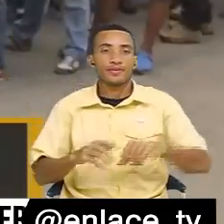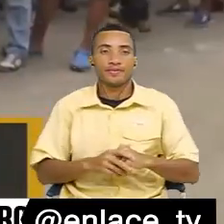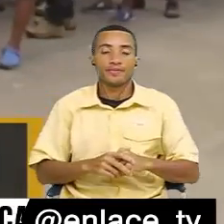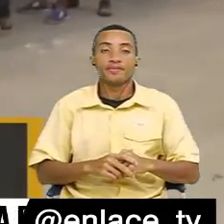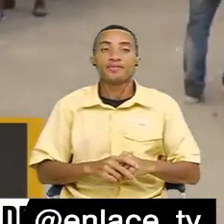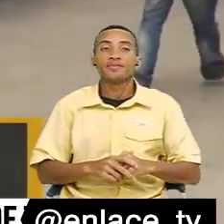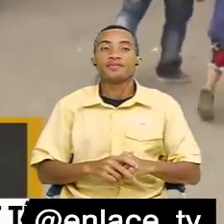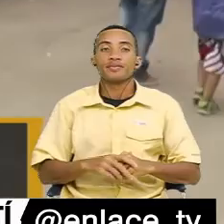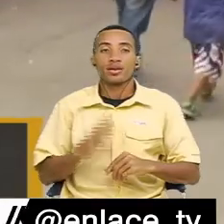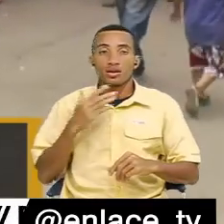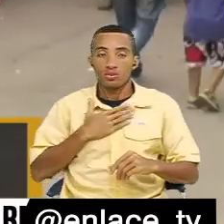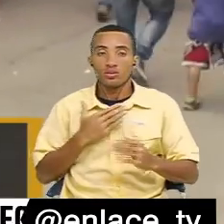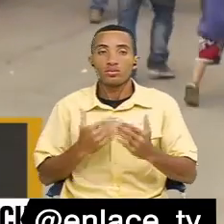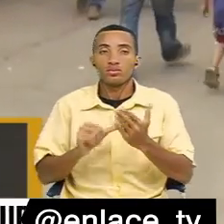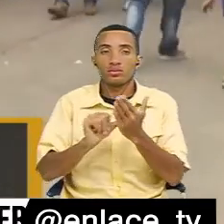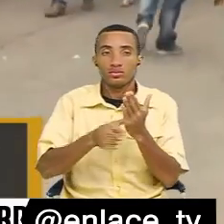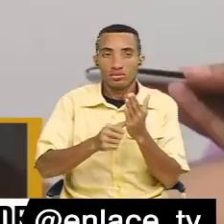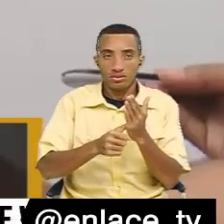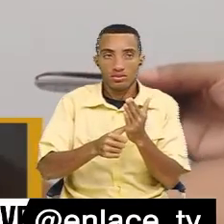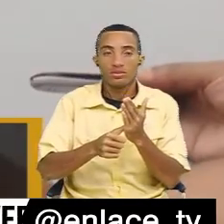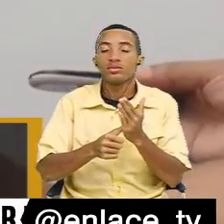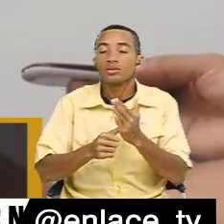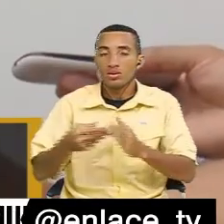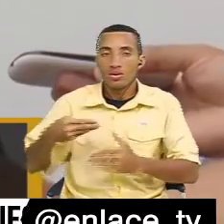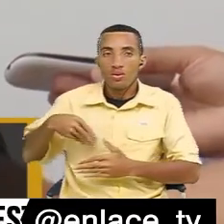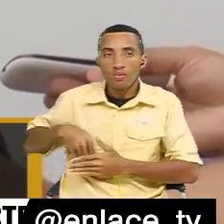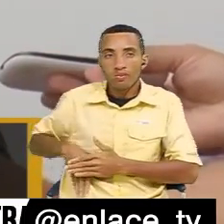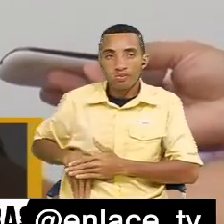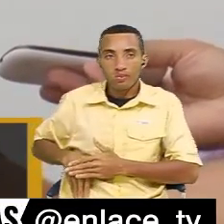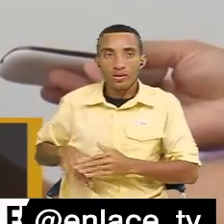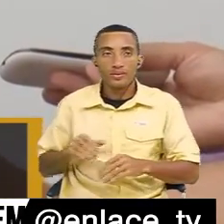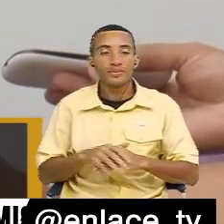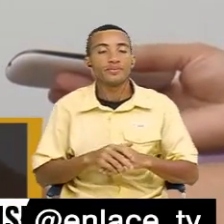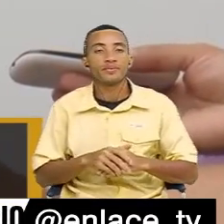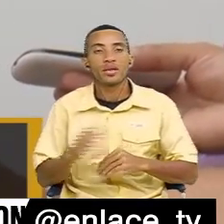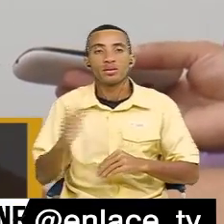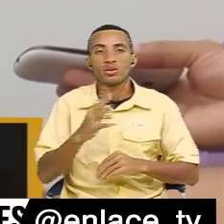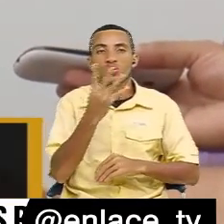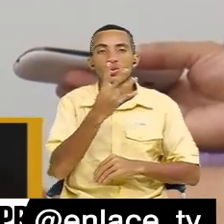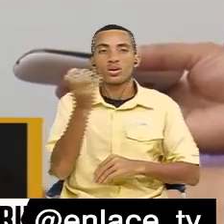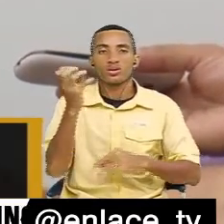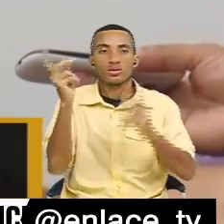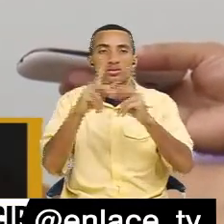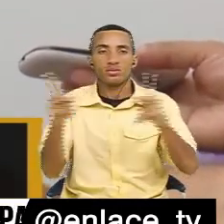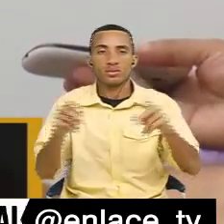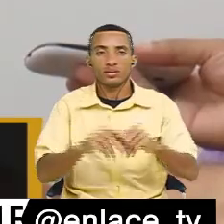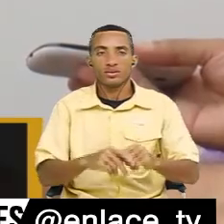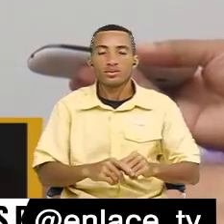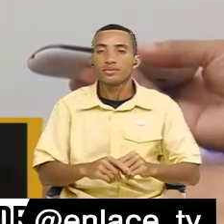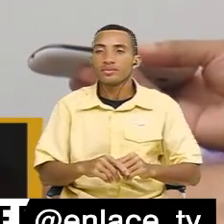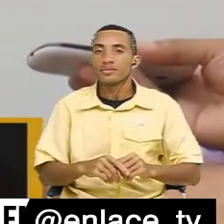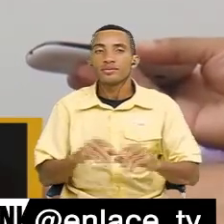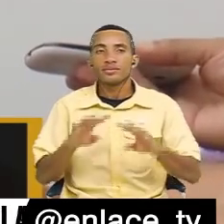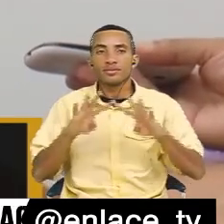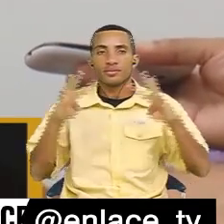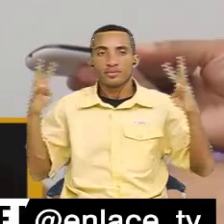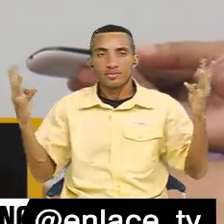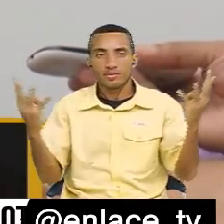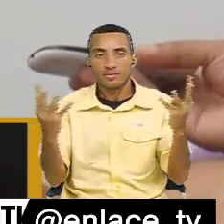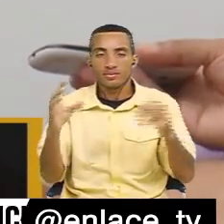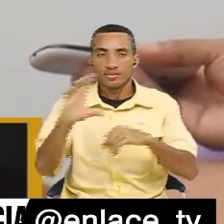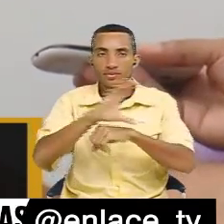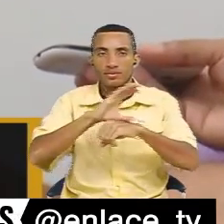su respectivo documento de identidad. Más de 400 hombres para en todo el dispositivo, tanto dentro de la ciudad